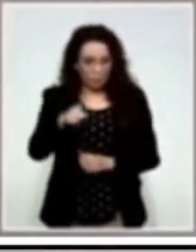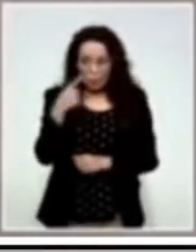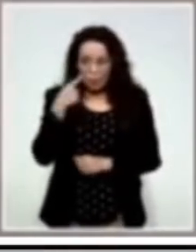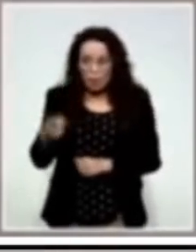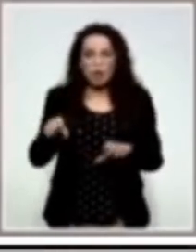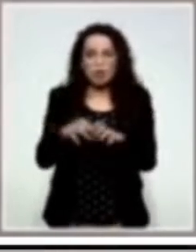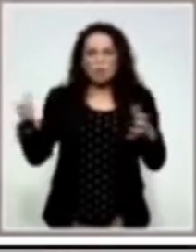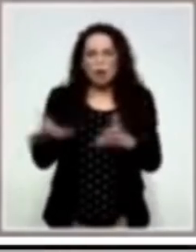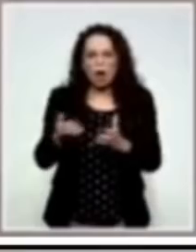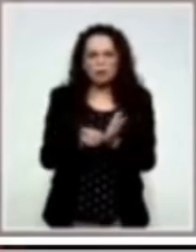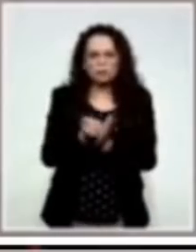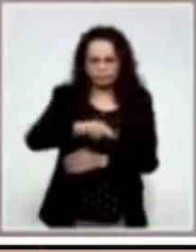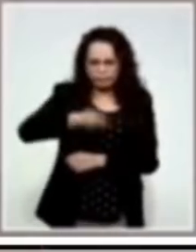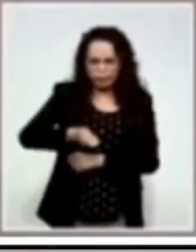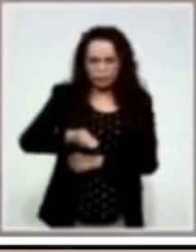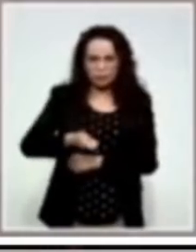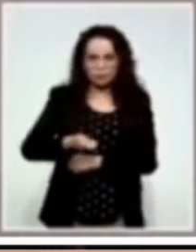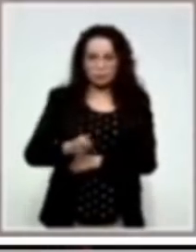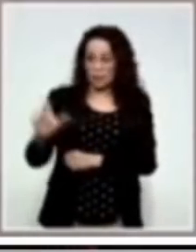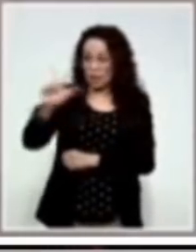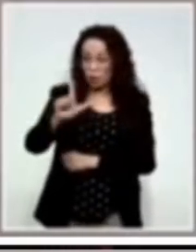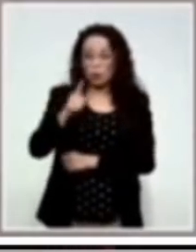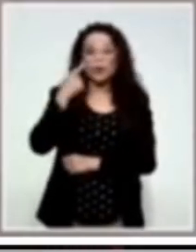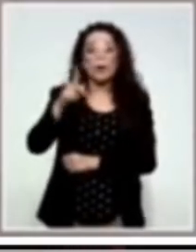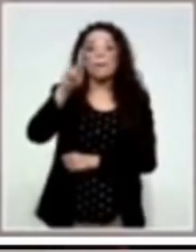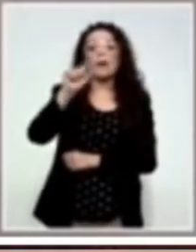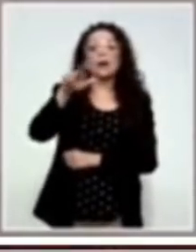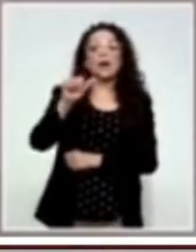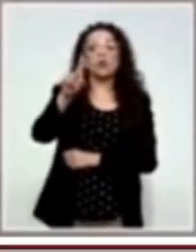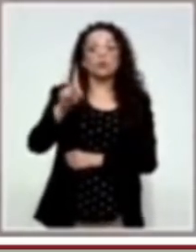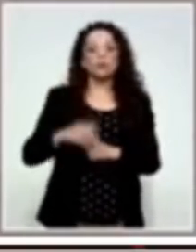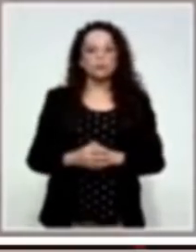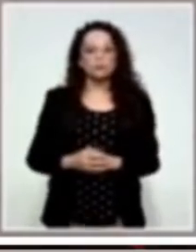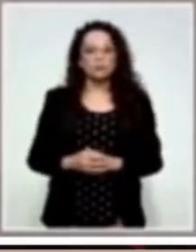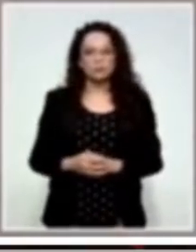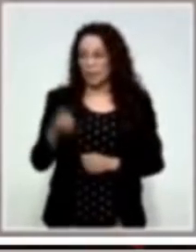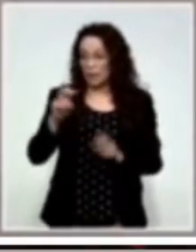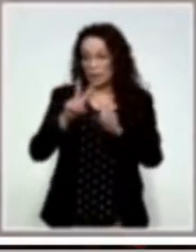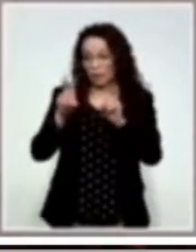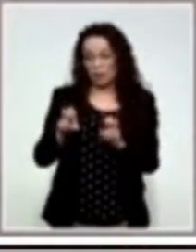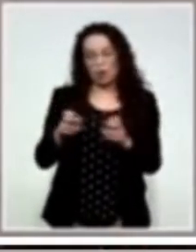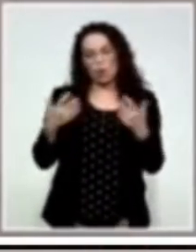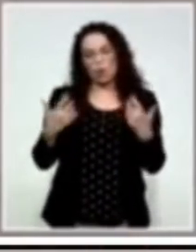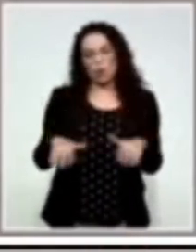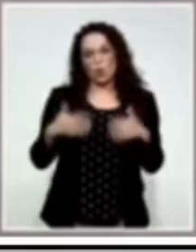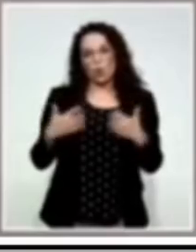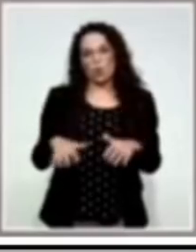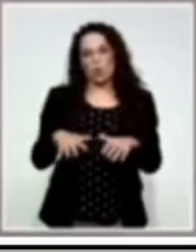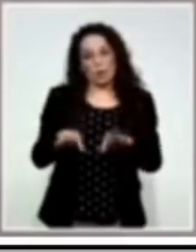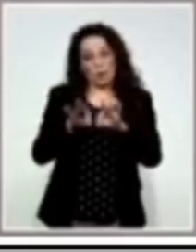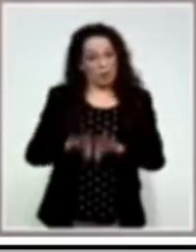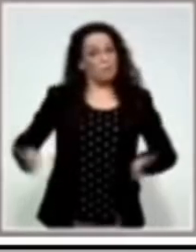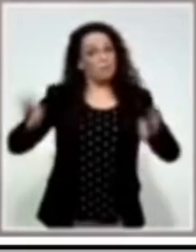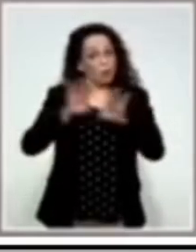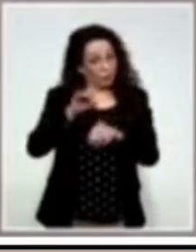están resolviendo y el lunes vamos a ver el pan-out, que es un tema también muy, muy relevante.